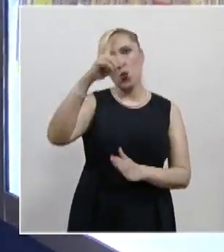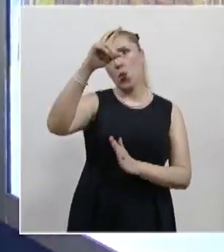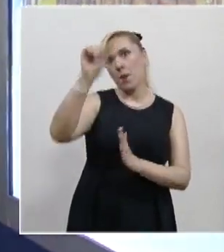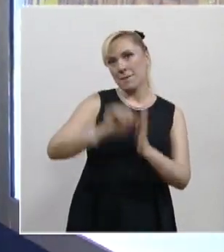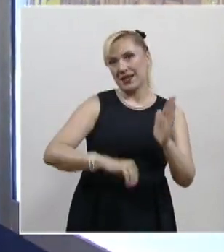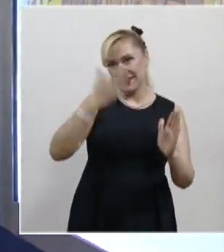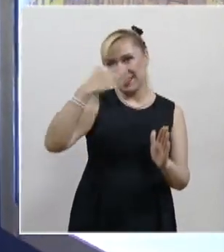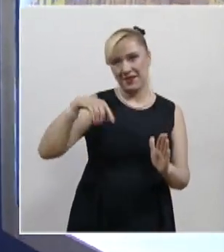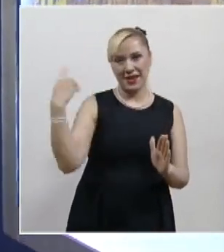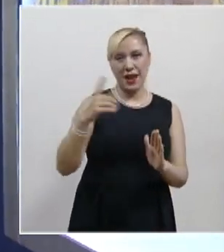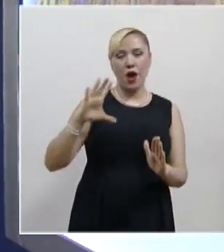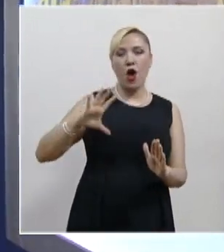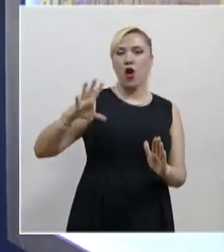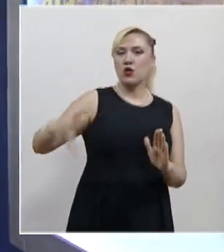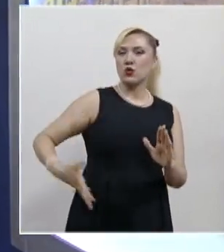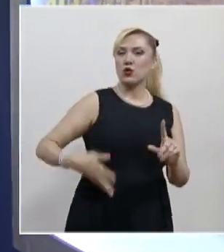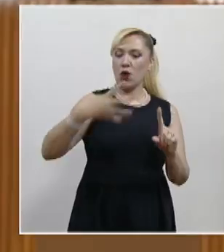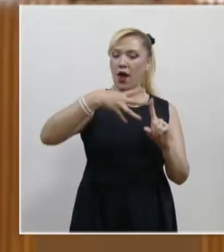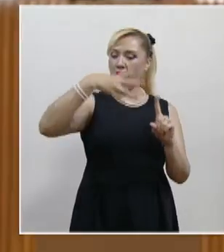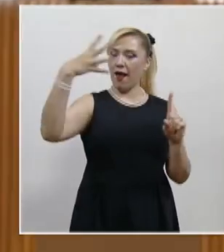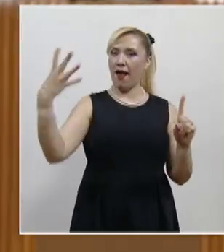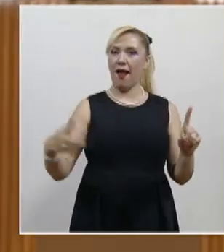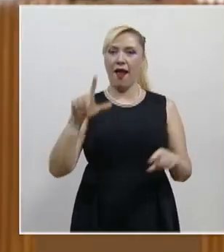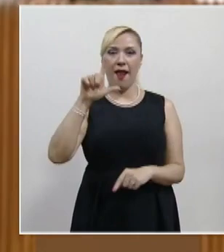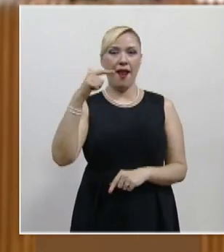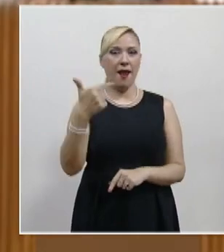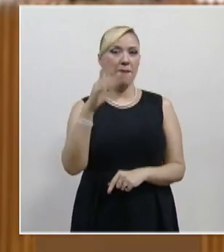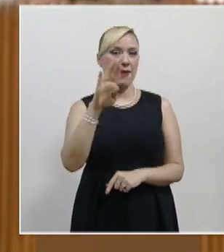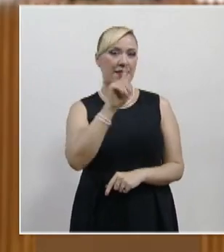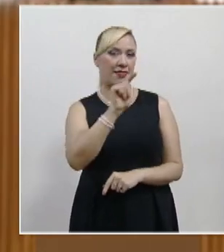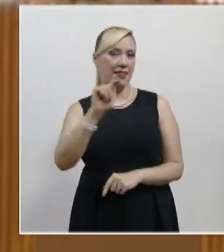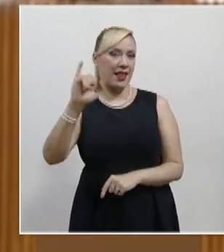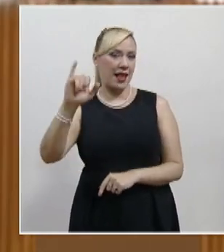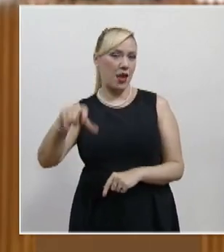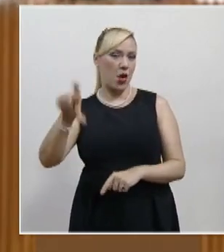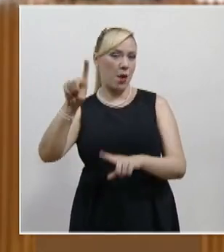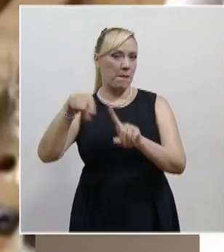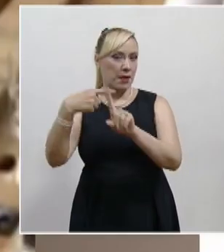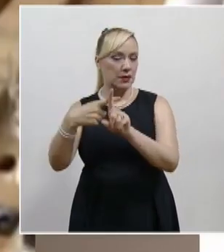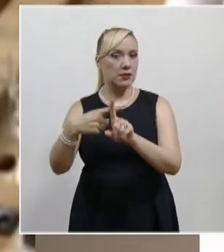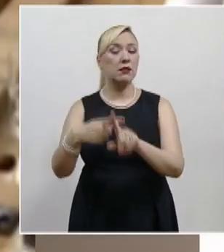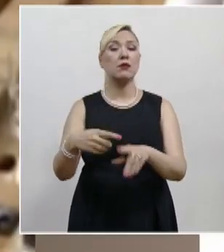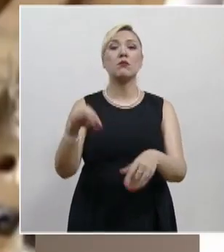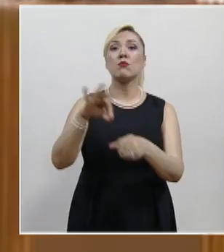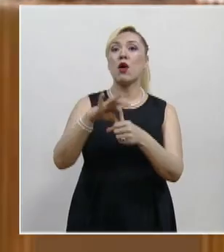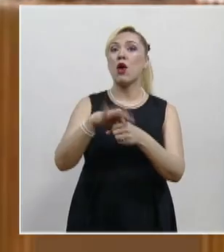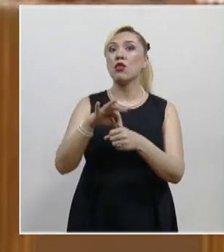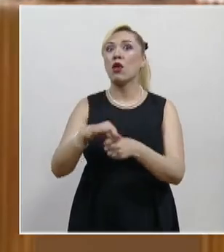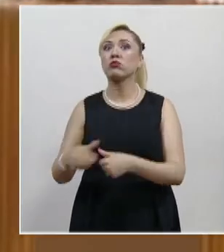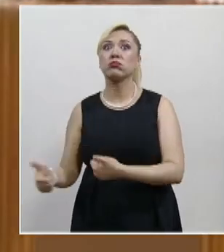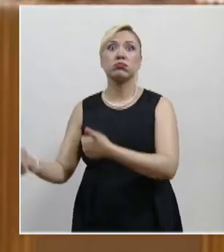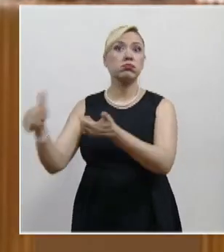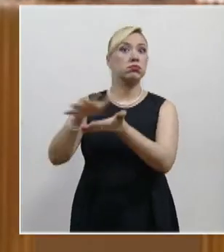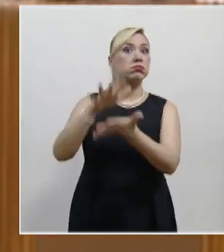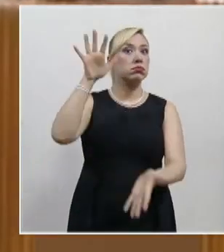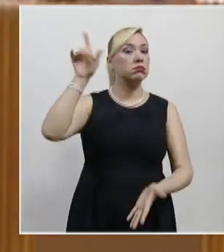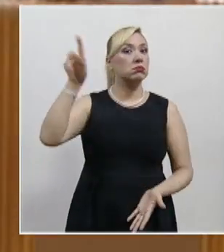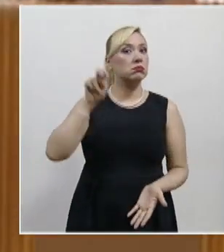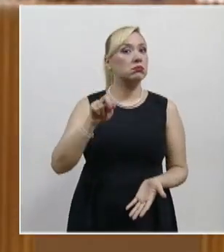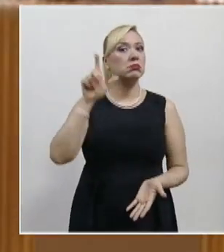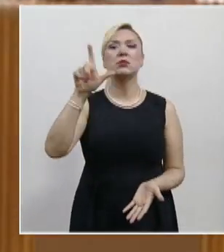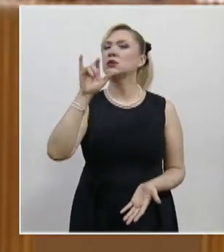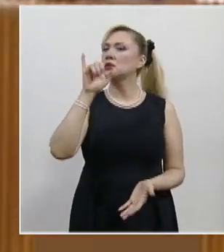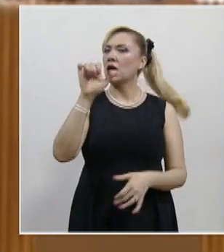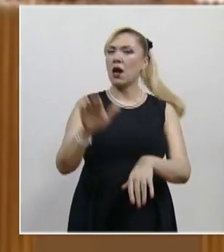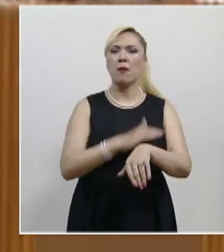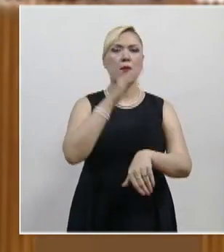de la comunidad LGBTIQ+, con 23 votos a favor, 10 en contra y 9 abstenciones, el Congreso de Nuevo León aprobó la reforma